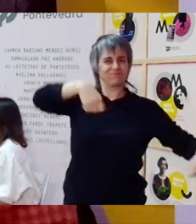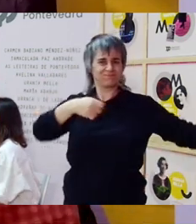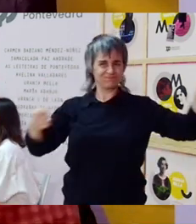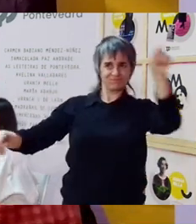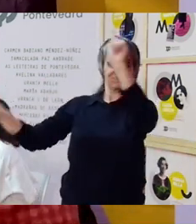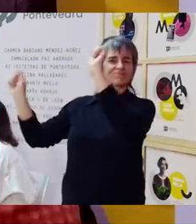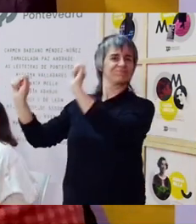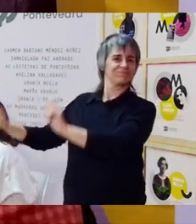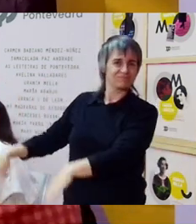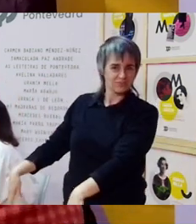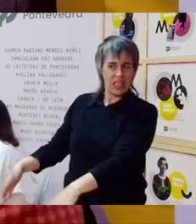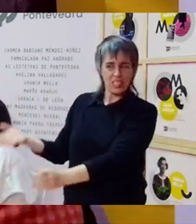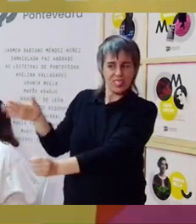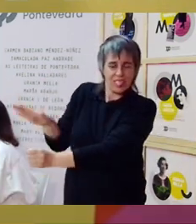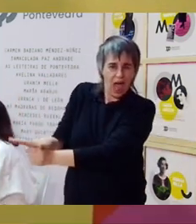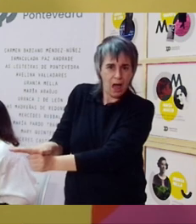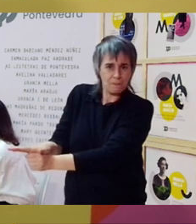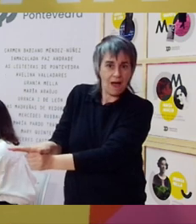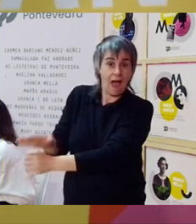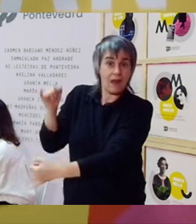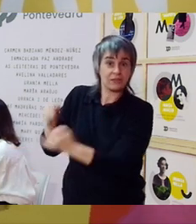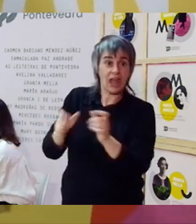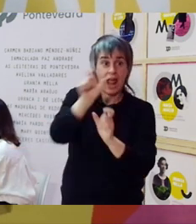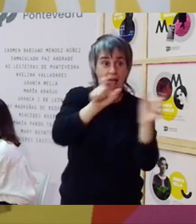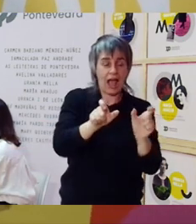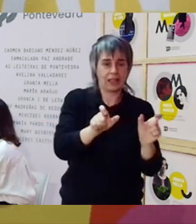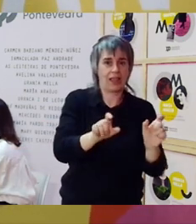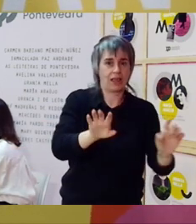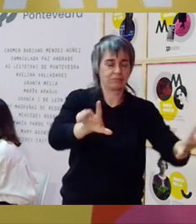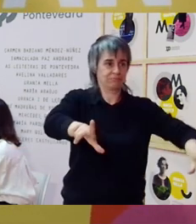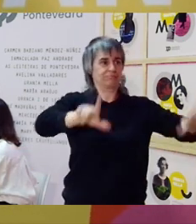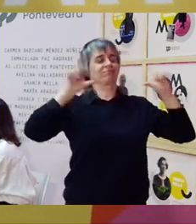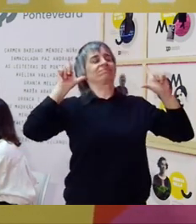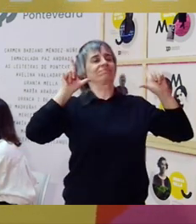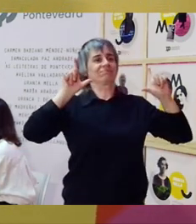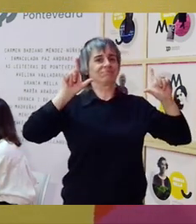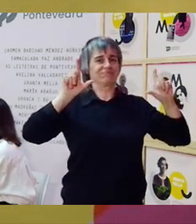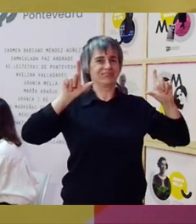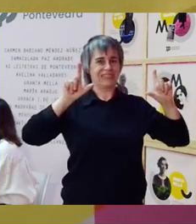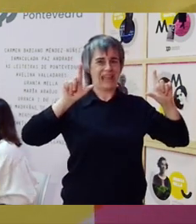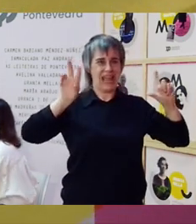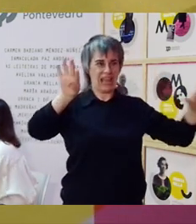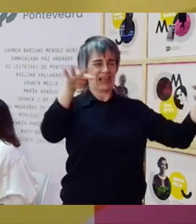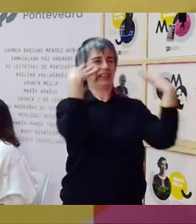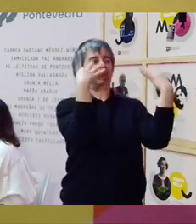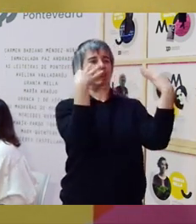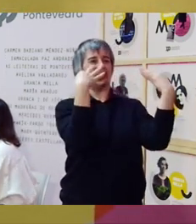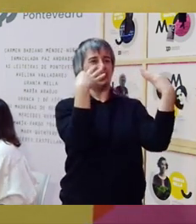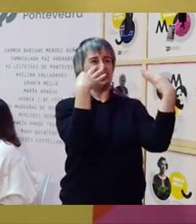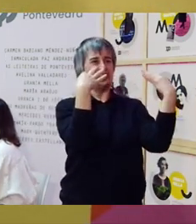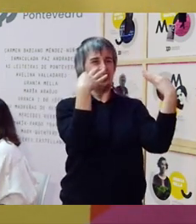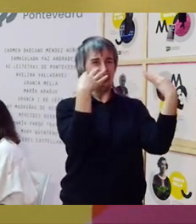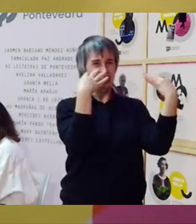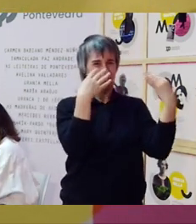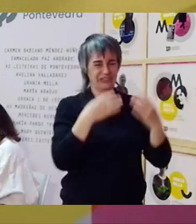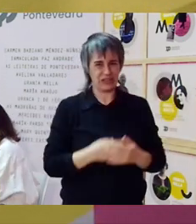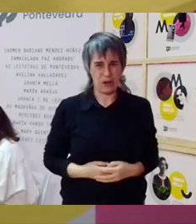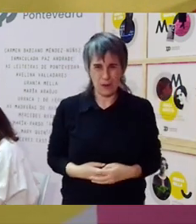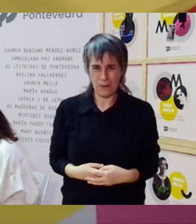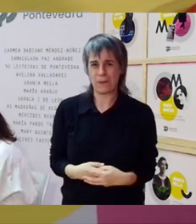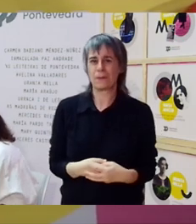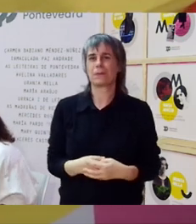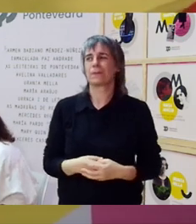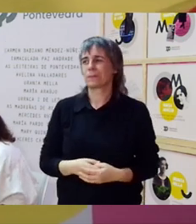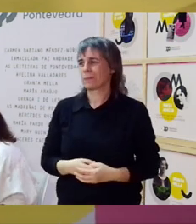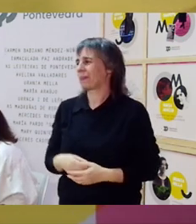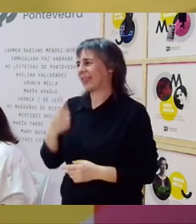E nadie mirou pas armas, miraron pa ela que se descubriu e se puxo toda sexy pa que non miraran pa li. Bueno,